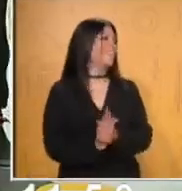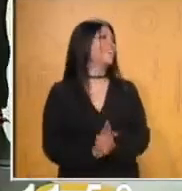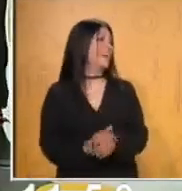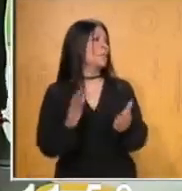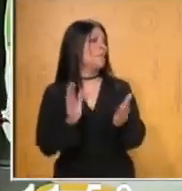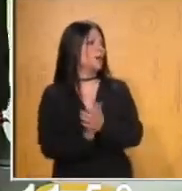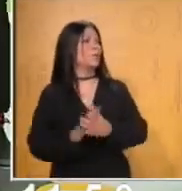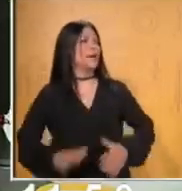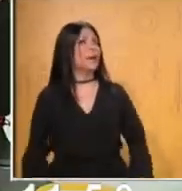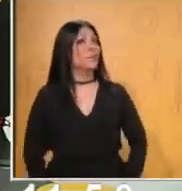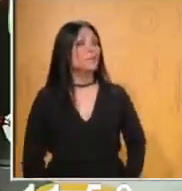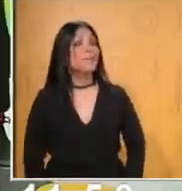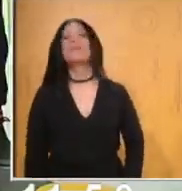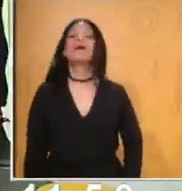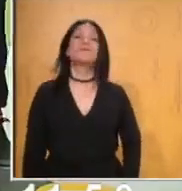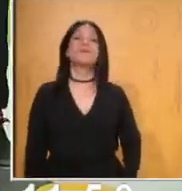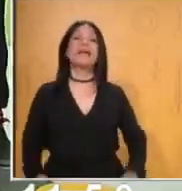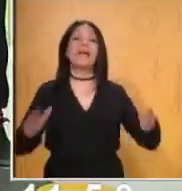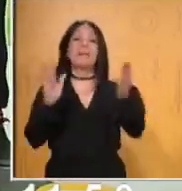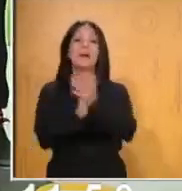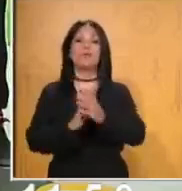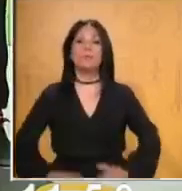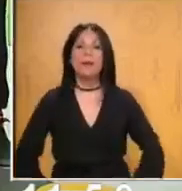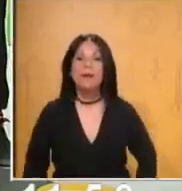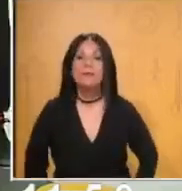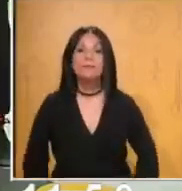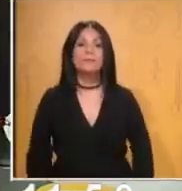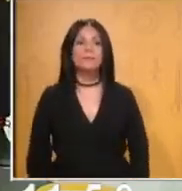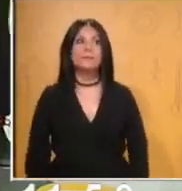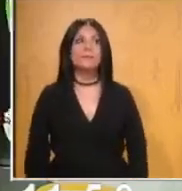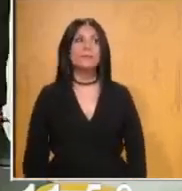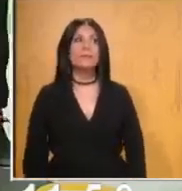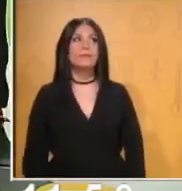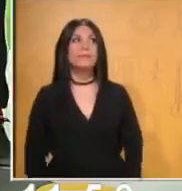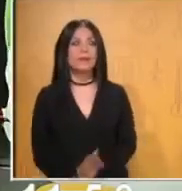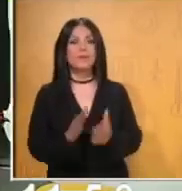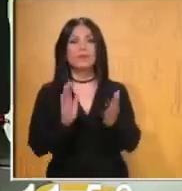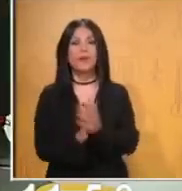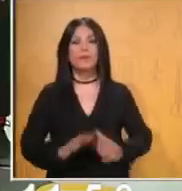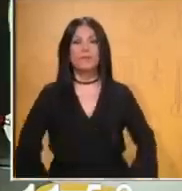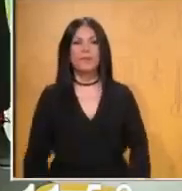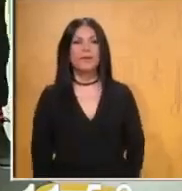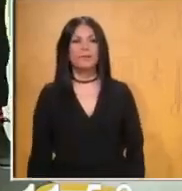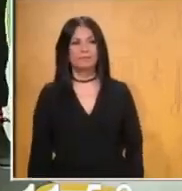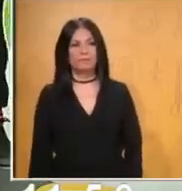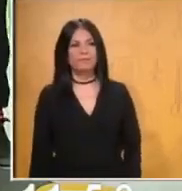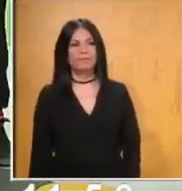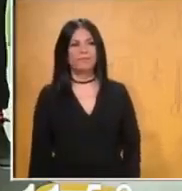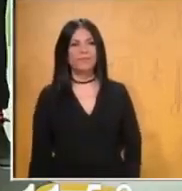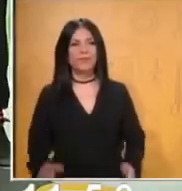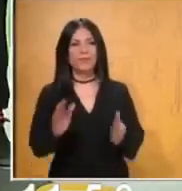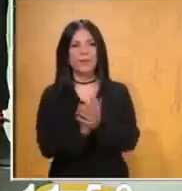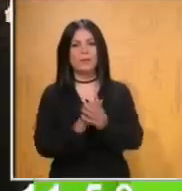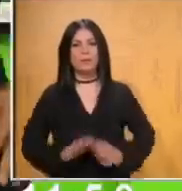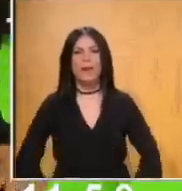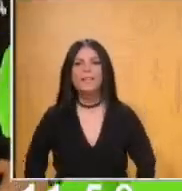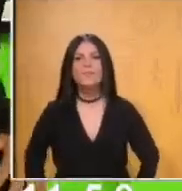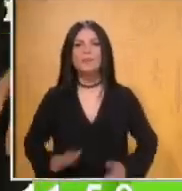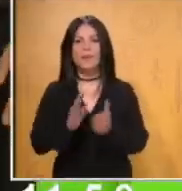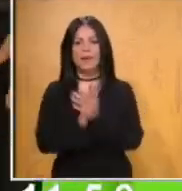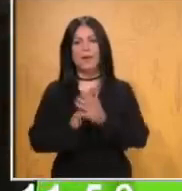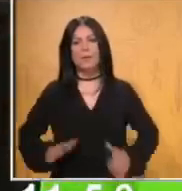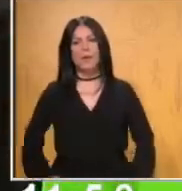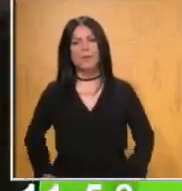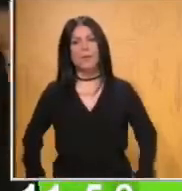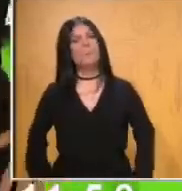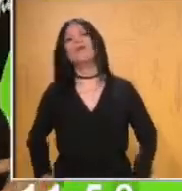paro. Aplauso, me agacho, me paro. Aplauso, aplauso, me agacho, me paro. Aplauso, me agacho, me paro. Aplauso, aplauso, me agacho,